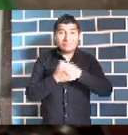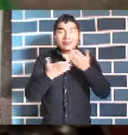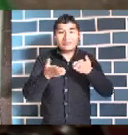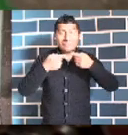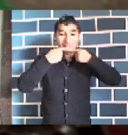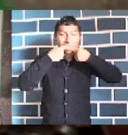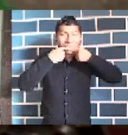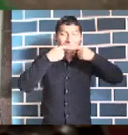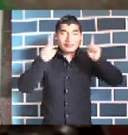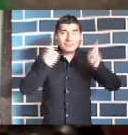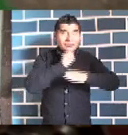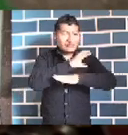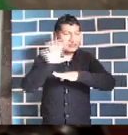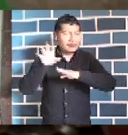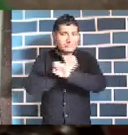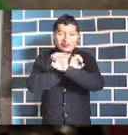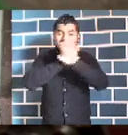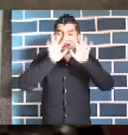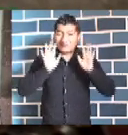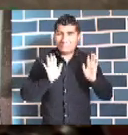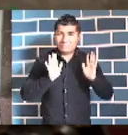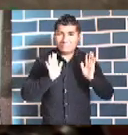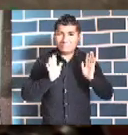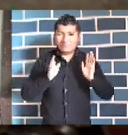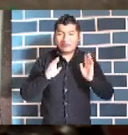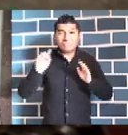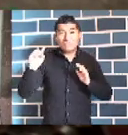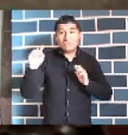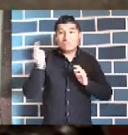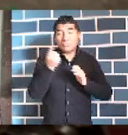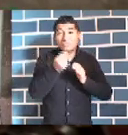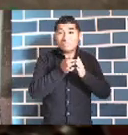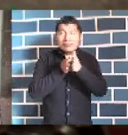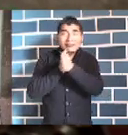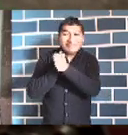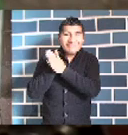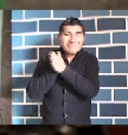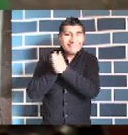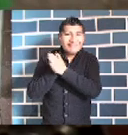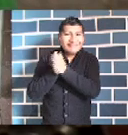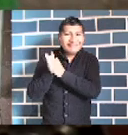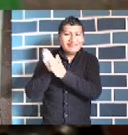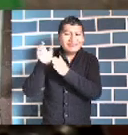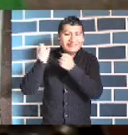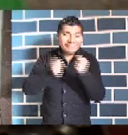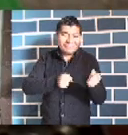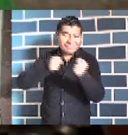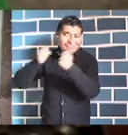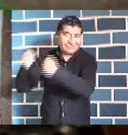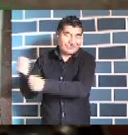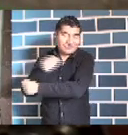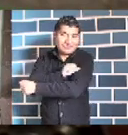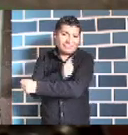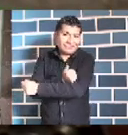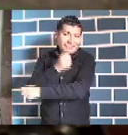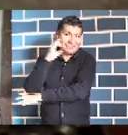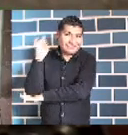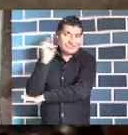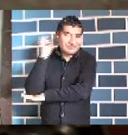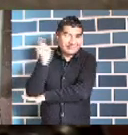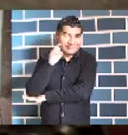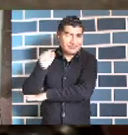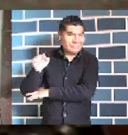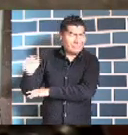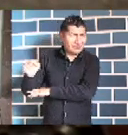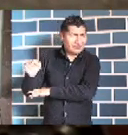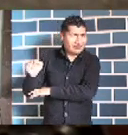toda claridad acaso son los intereses de los poderosos de bolivia los